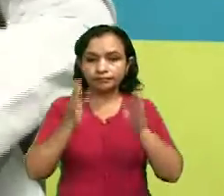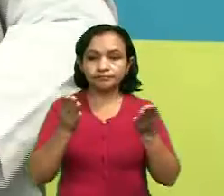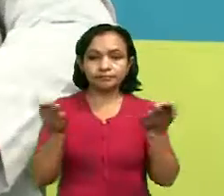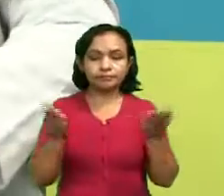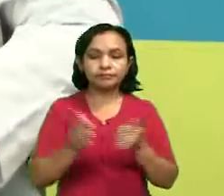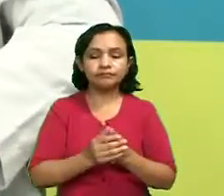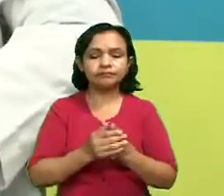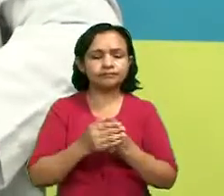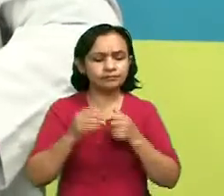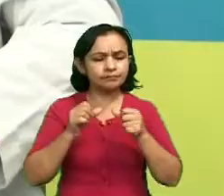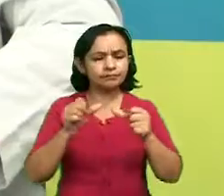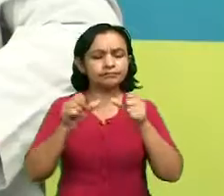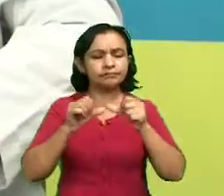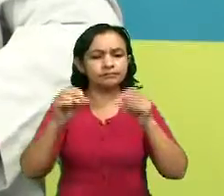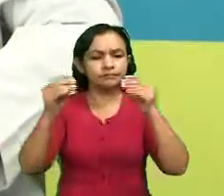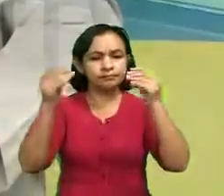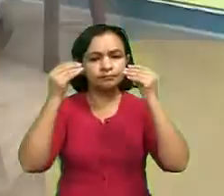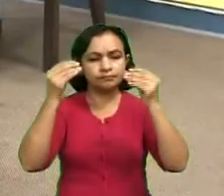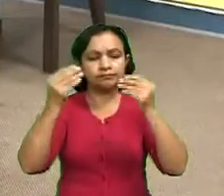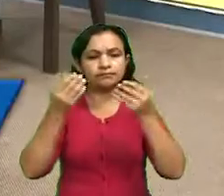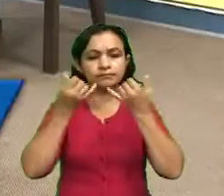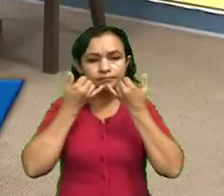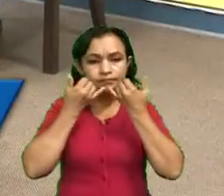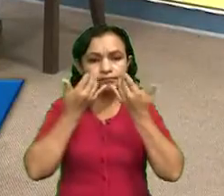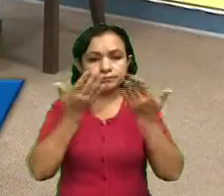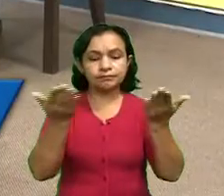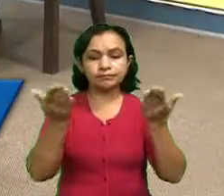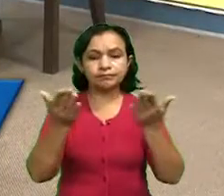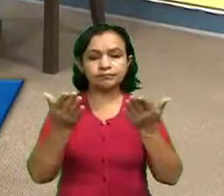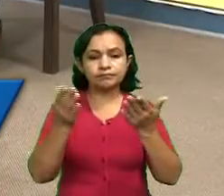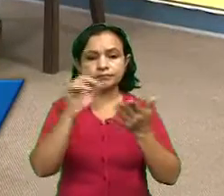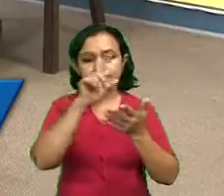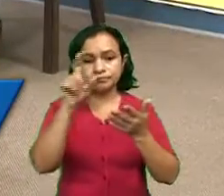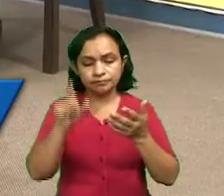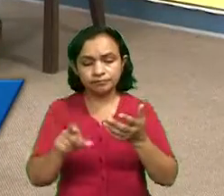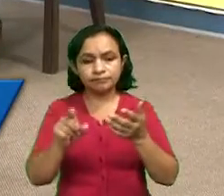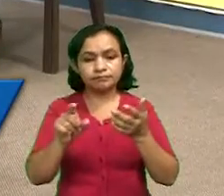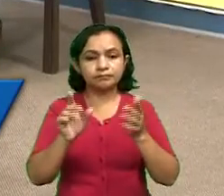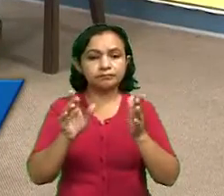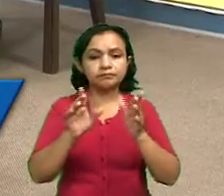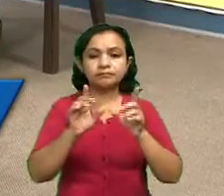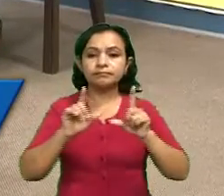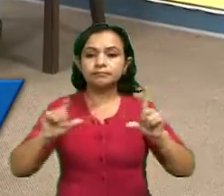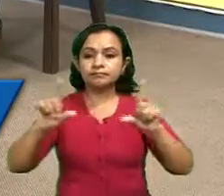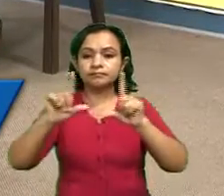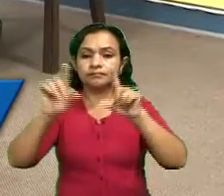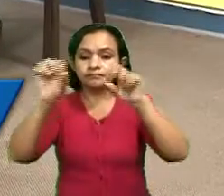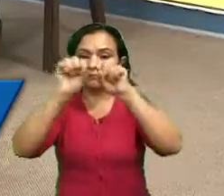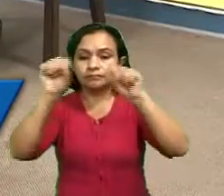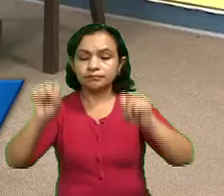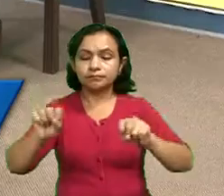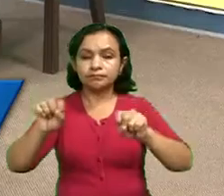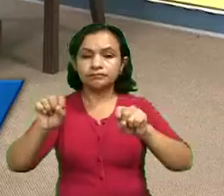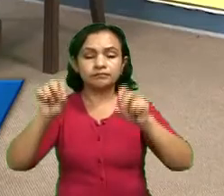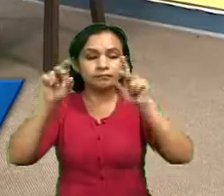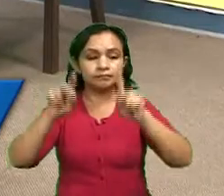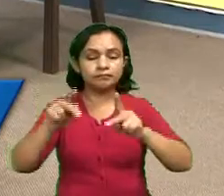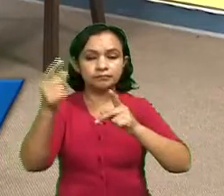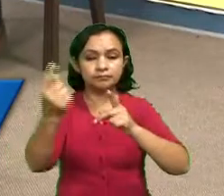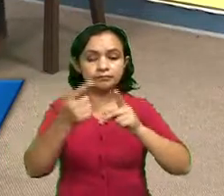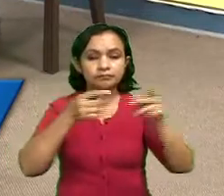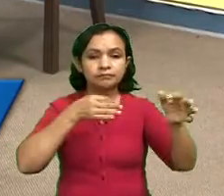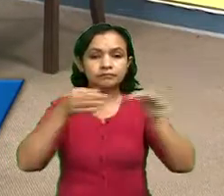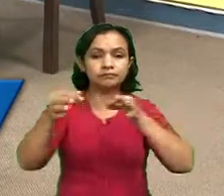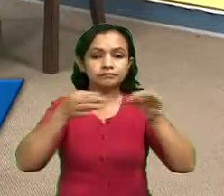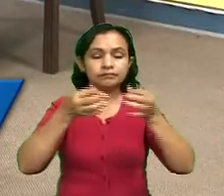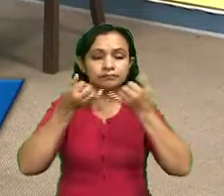están constante, nos están capacitando, dando la información, ya sea por correo o nos llevan a un lugar donde nos presenta una persona, nos